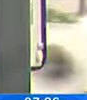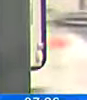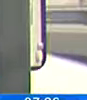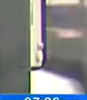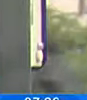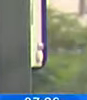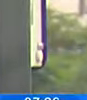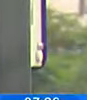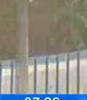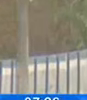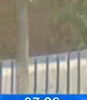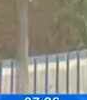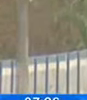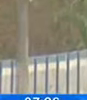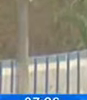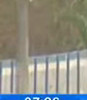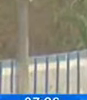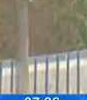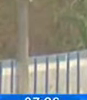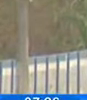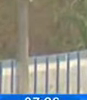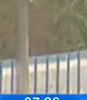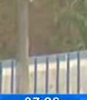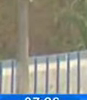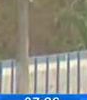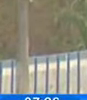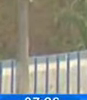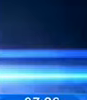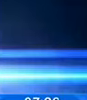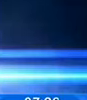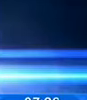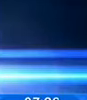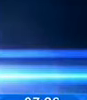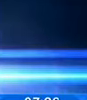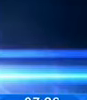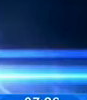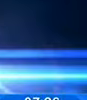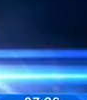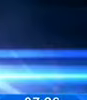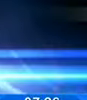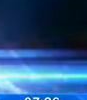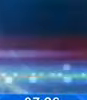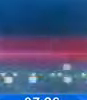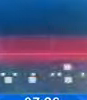Son las 7:26 de la mañana, la temperatura en Quito está en 9 grados centígrados.